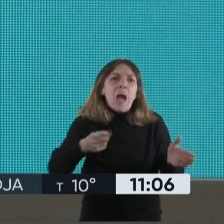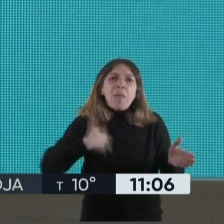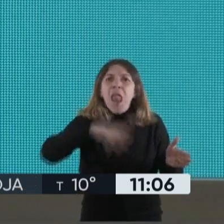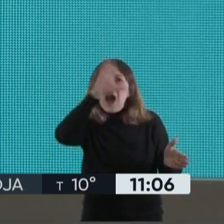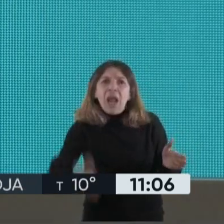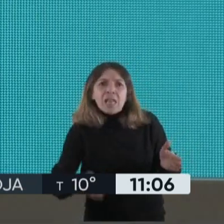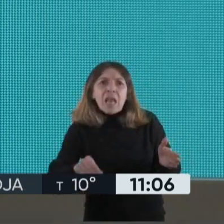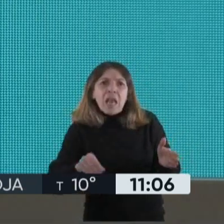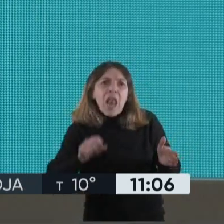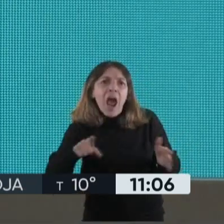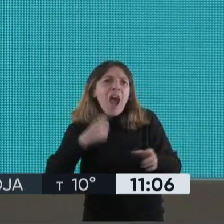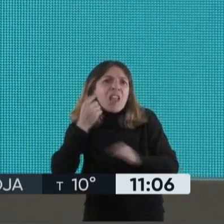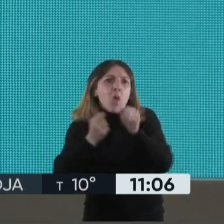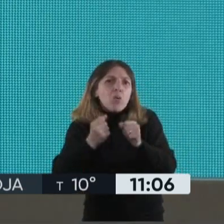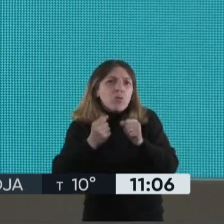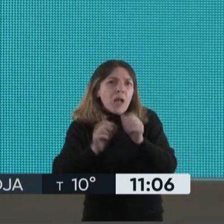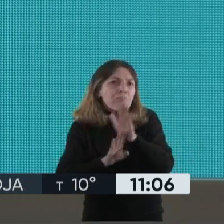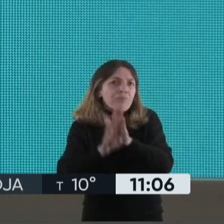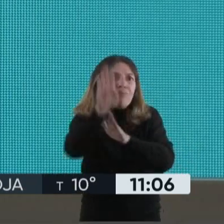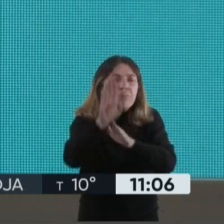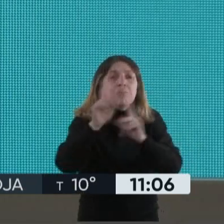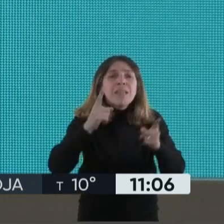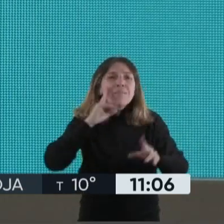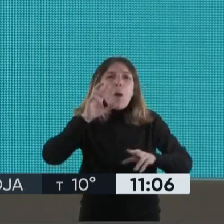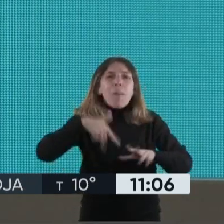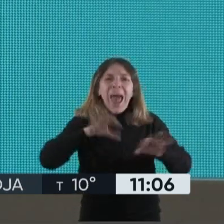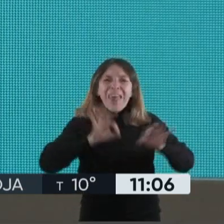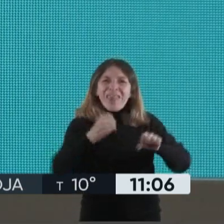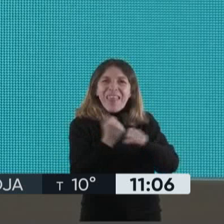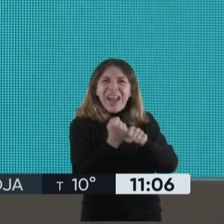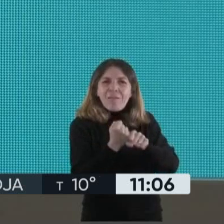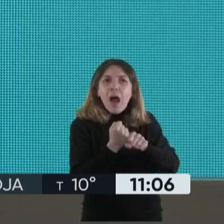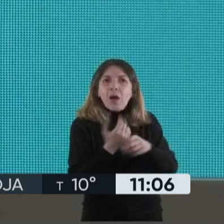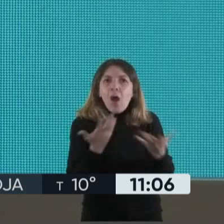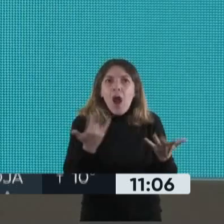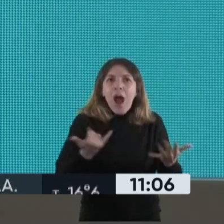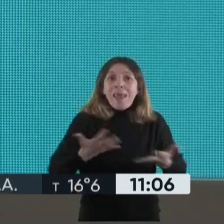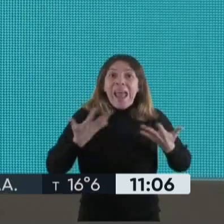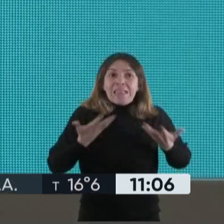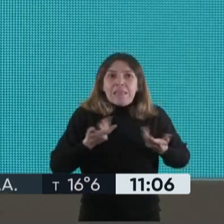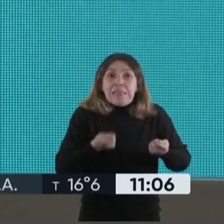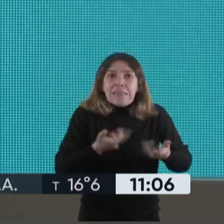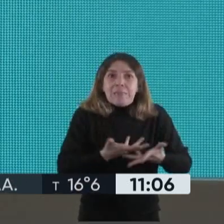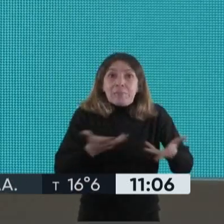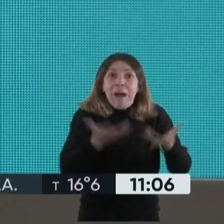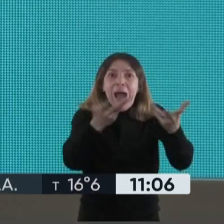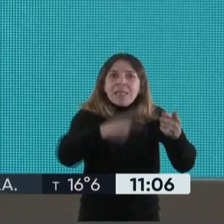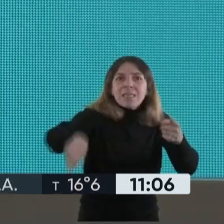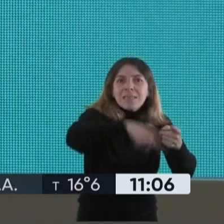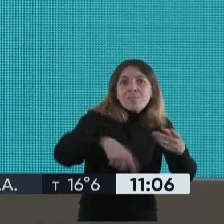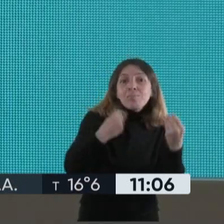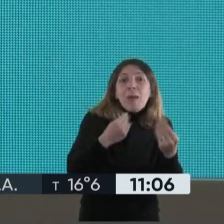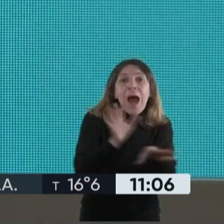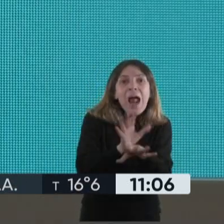sectorial. El esquema normativo diseñado brinda incentivos para el sector a partir de la producción incremental que se